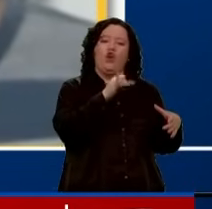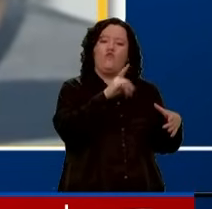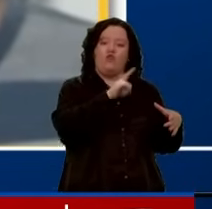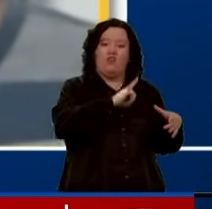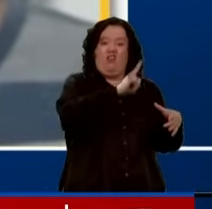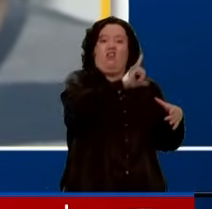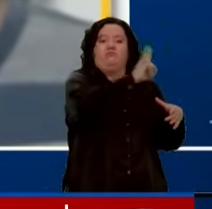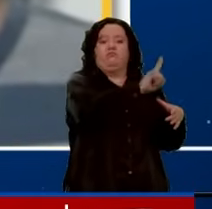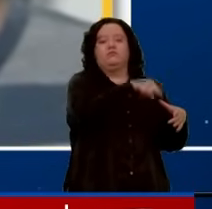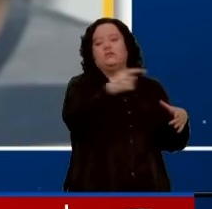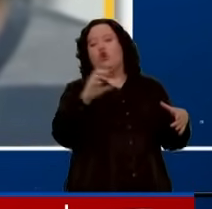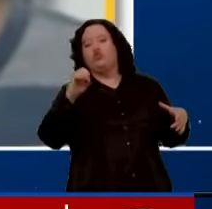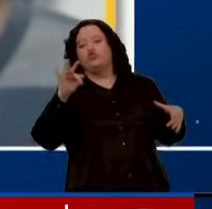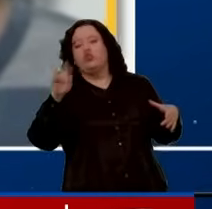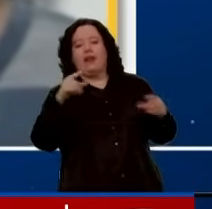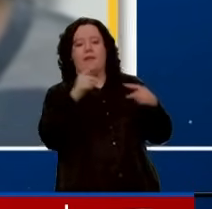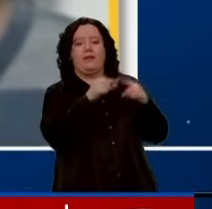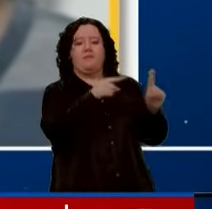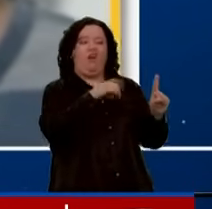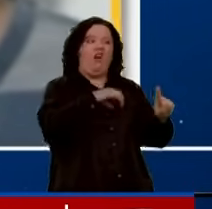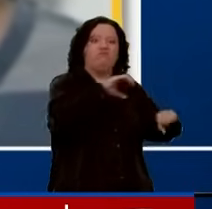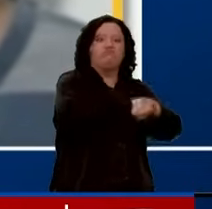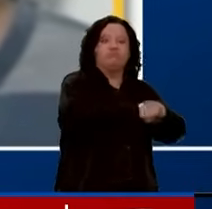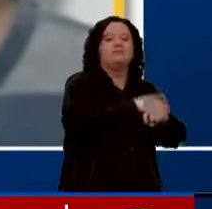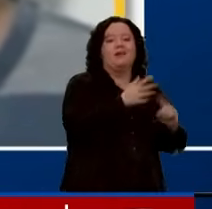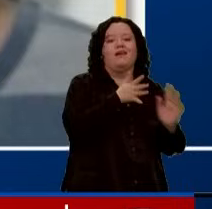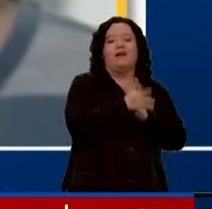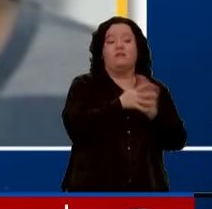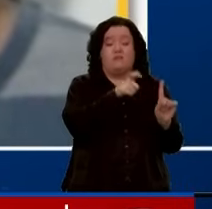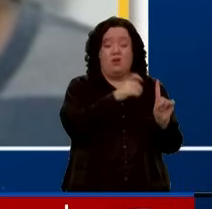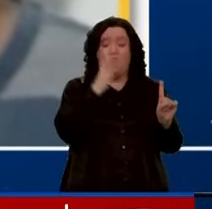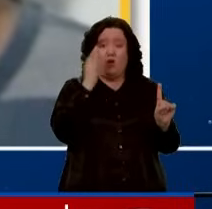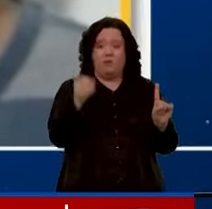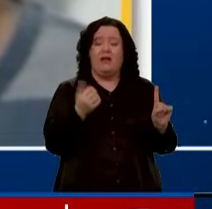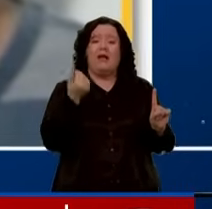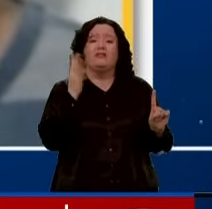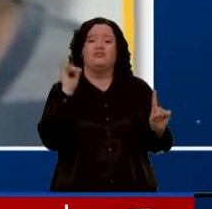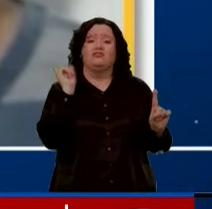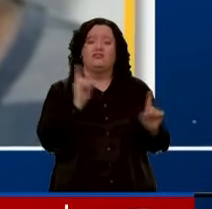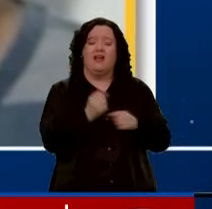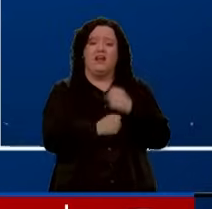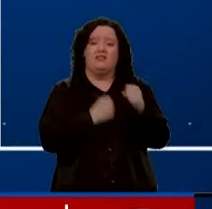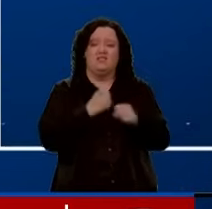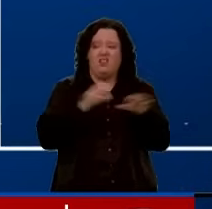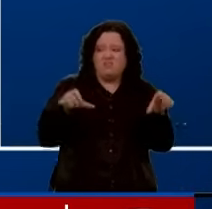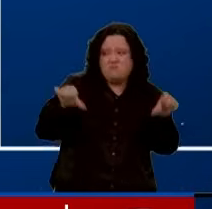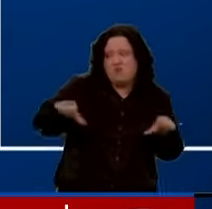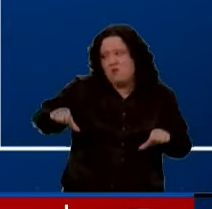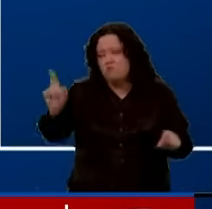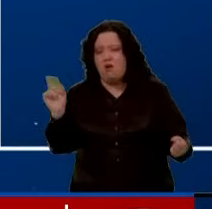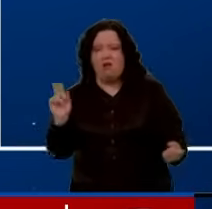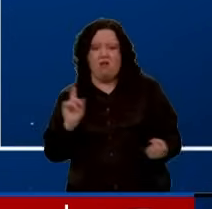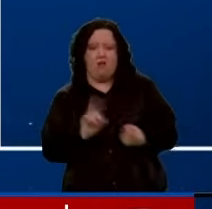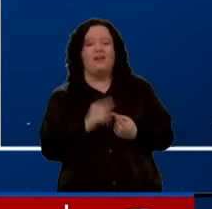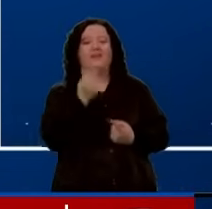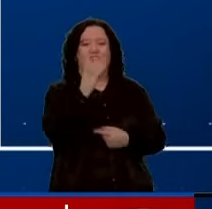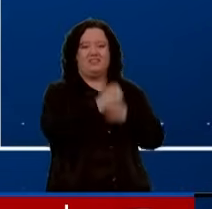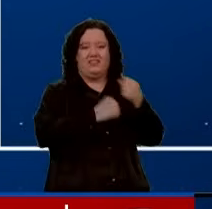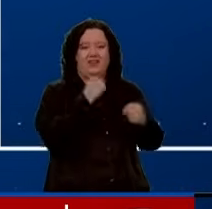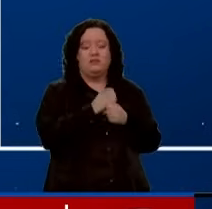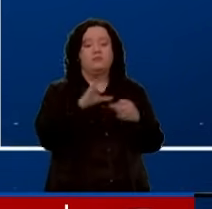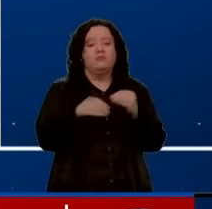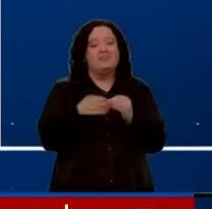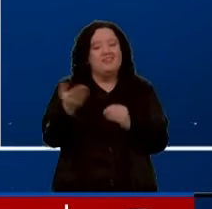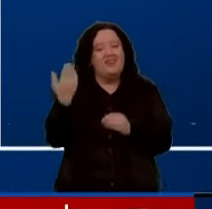alias Otoniel. Dicen las autoridades que este hombre tendría más de 14 años de vida criminal y además estaría involucrado en el atentado